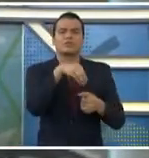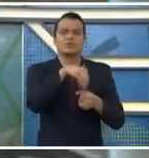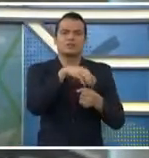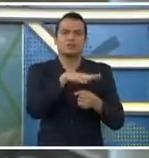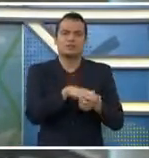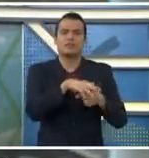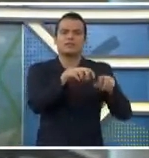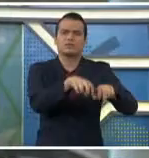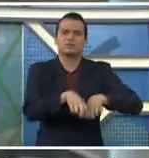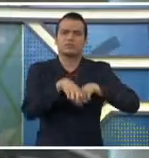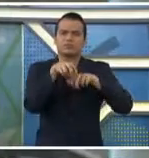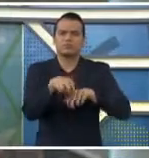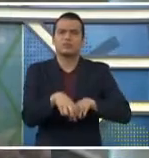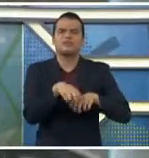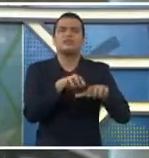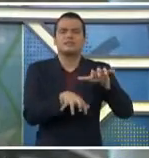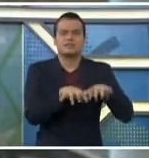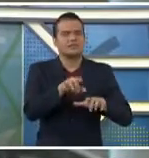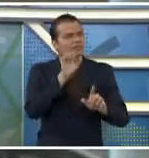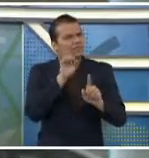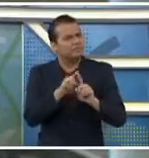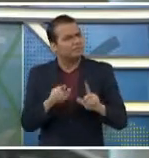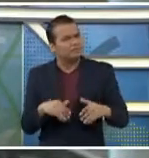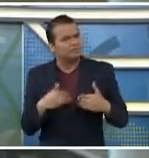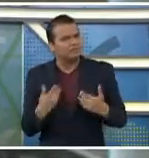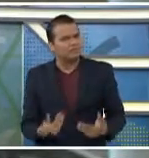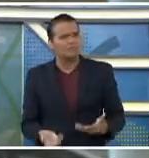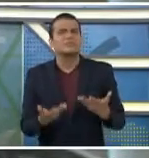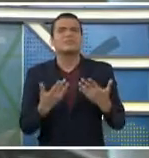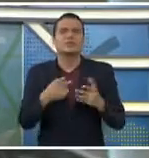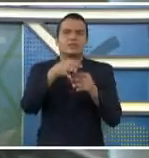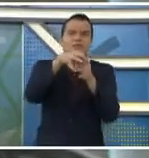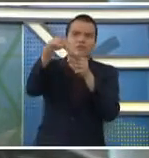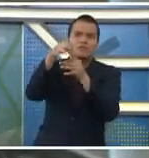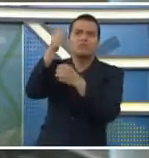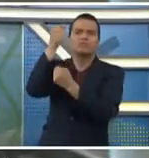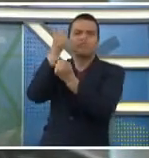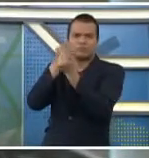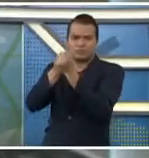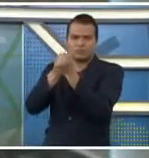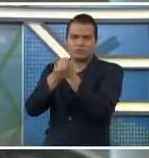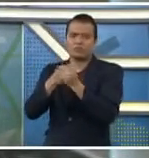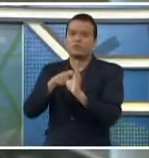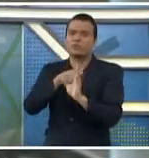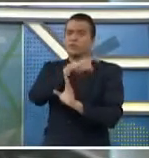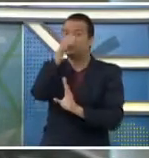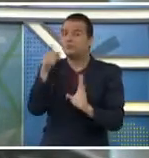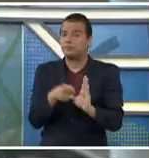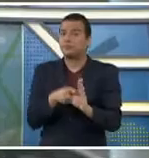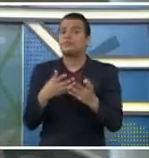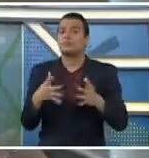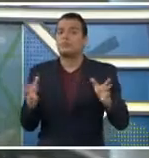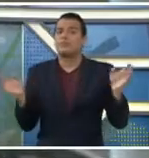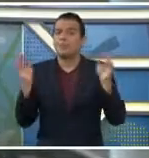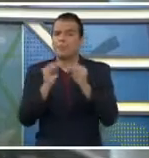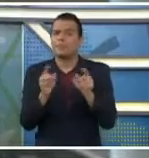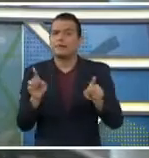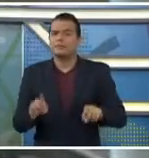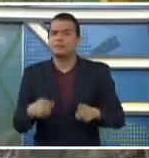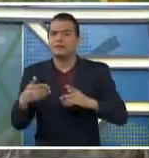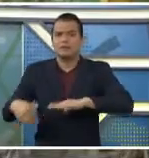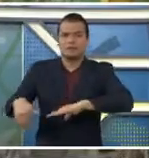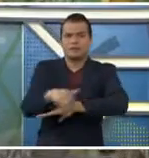de Agricultura de Cali para poder fortalecer la parte rural de aquí de nuestra ciudad de Cali. Vamos a mejorar esas